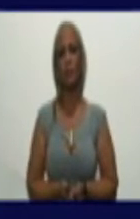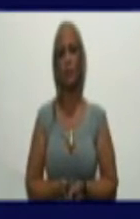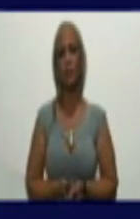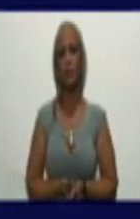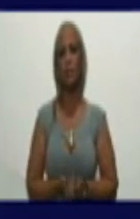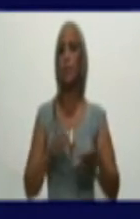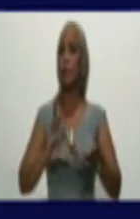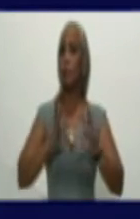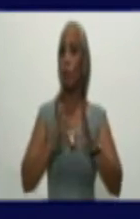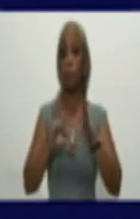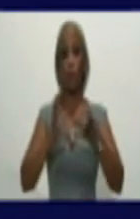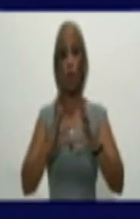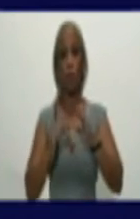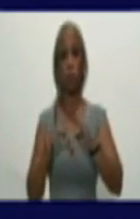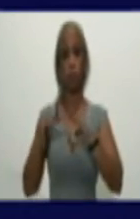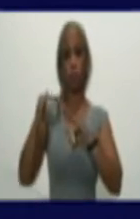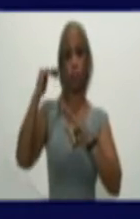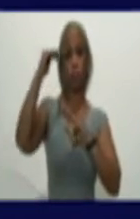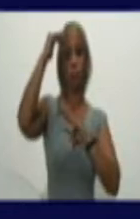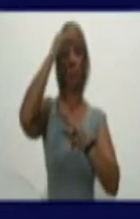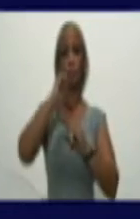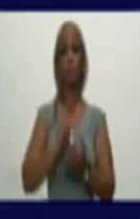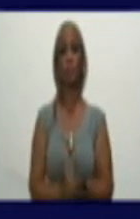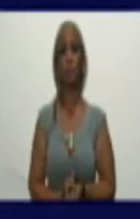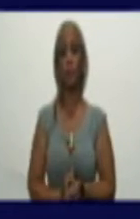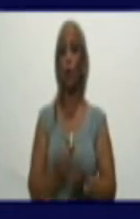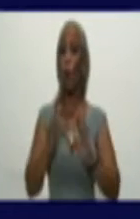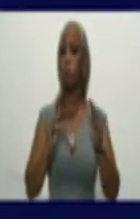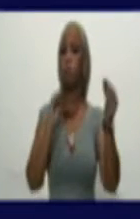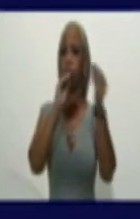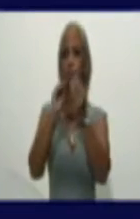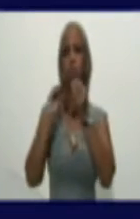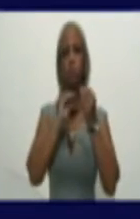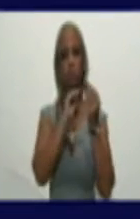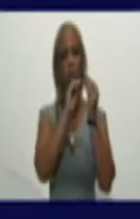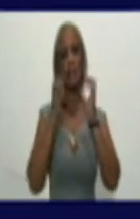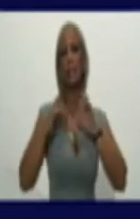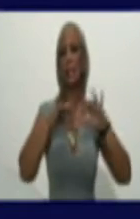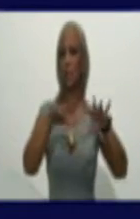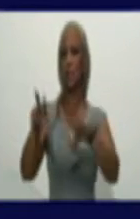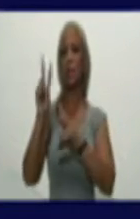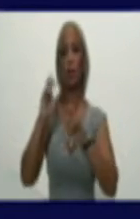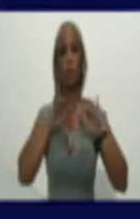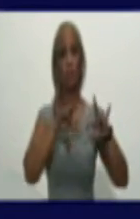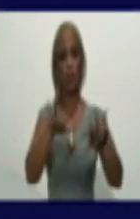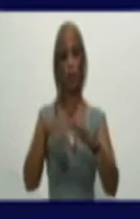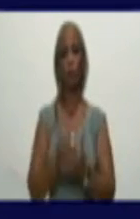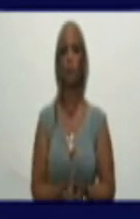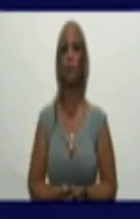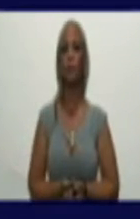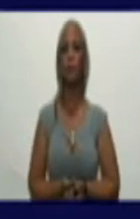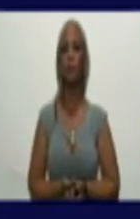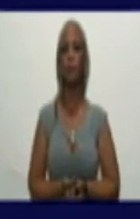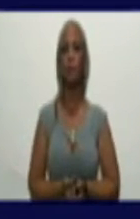de manera ascendente hacia arriba, con una alta transmisión y una alta dispersión del virus.